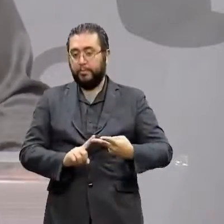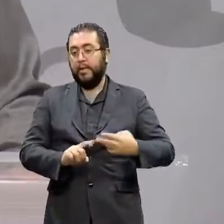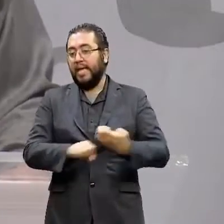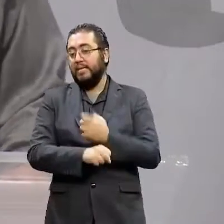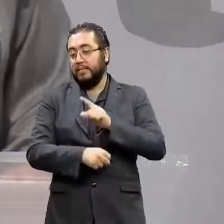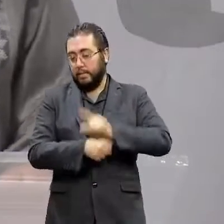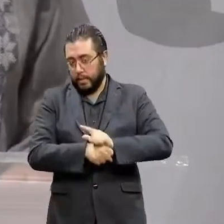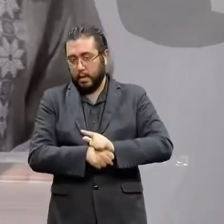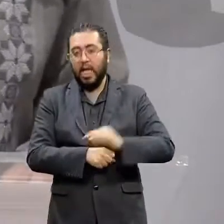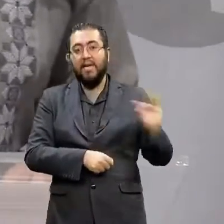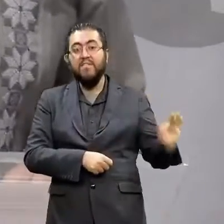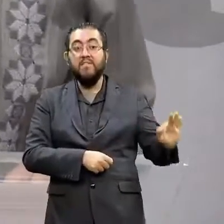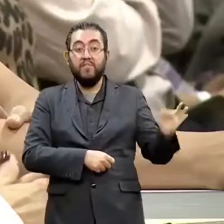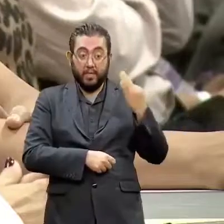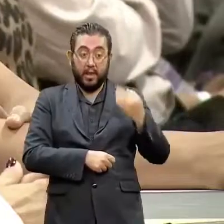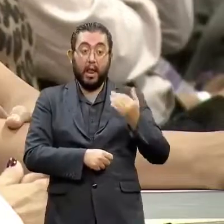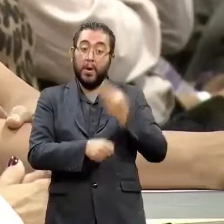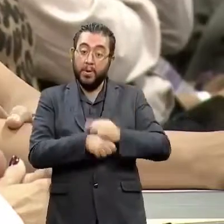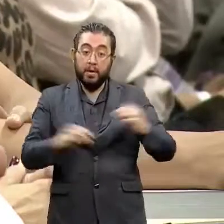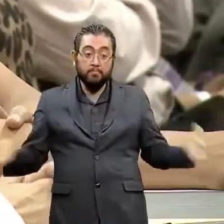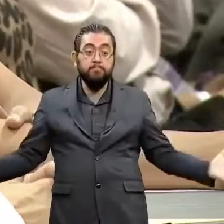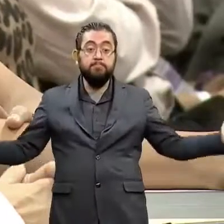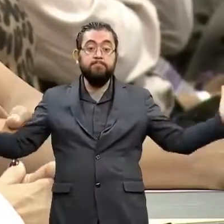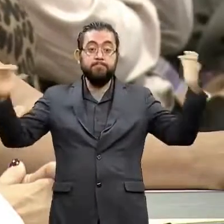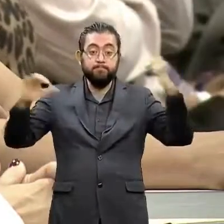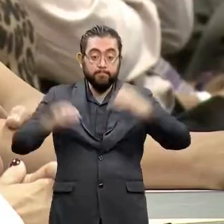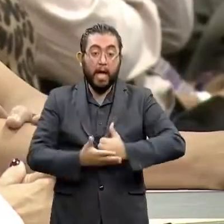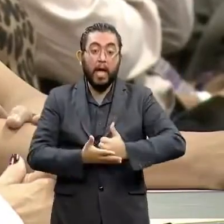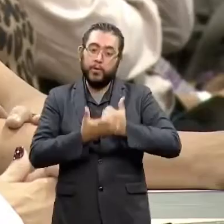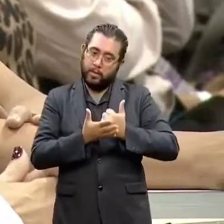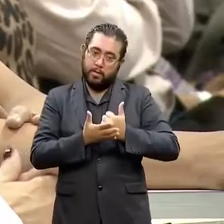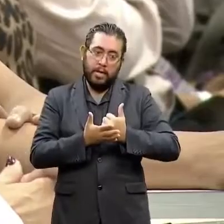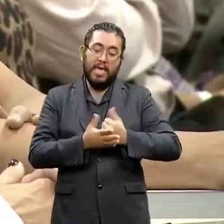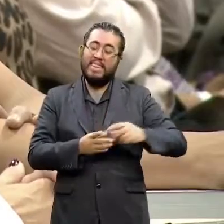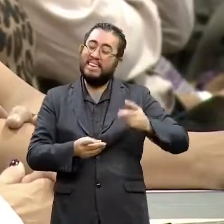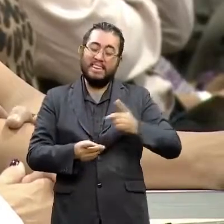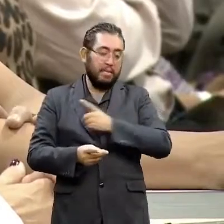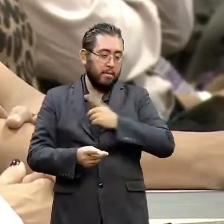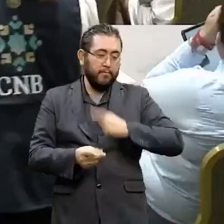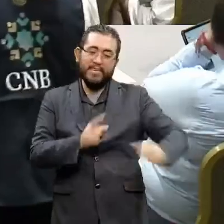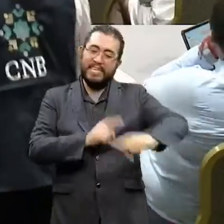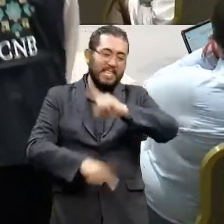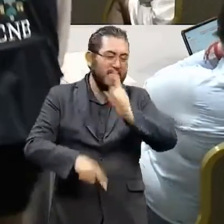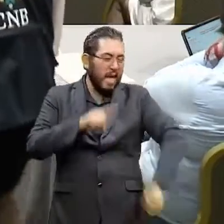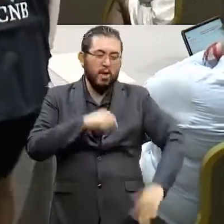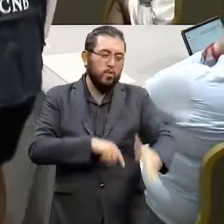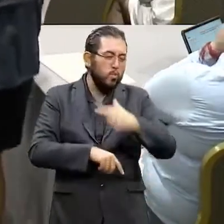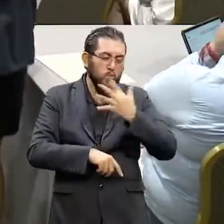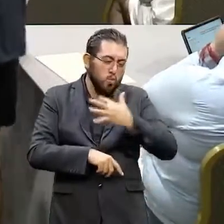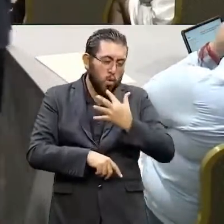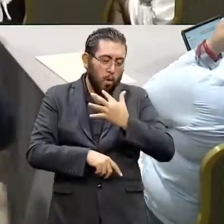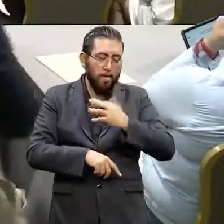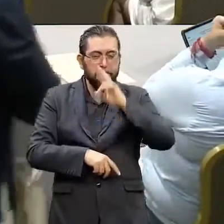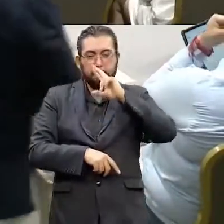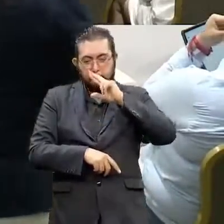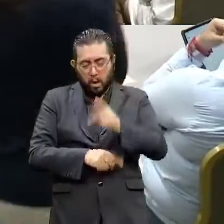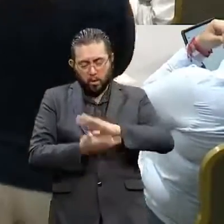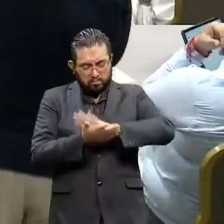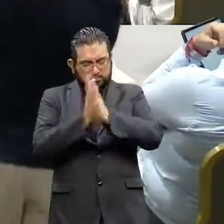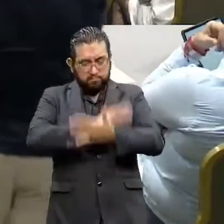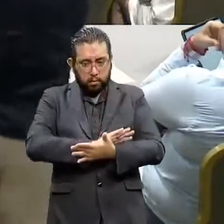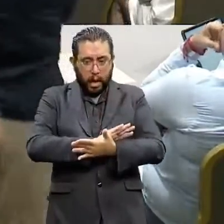convocarlos a los que nos ayuden a revertir esta situación porque muchas ocasiones encontramos